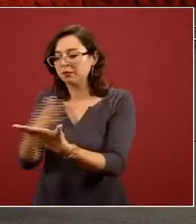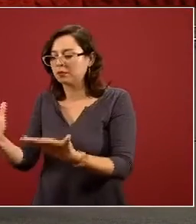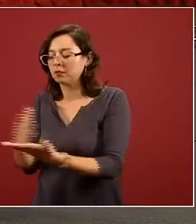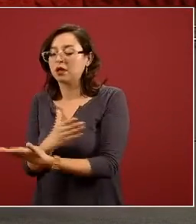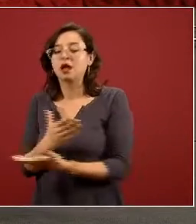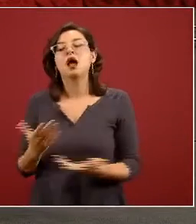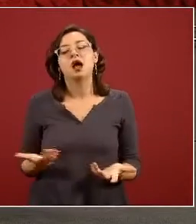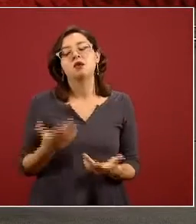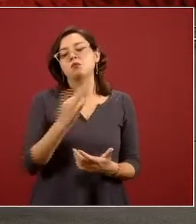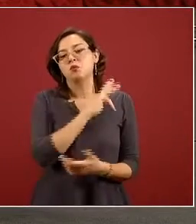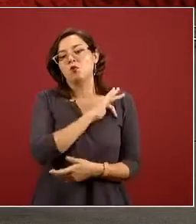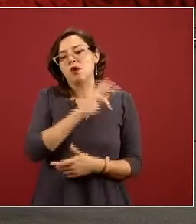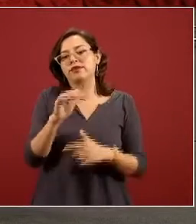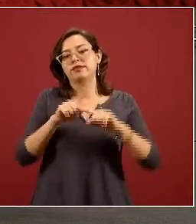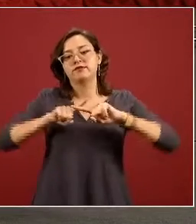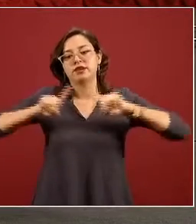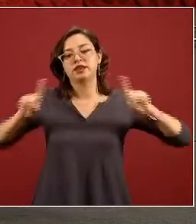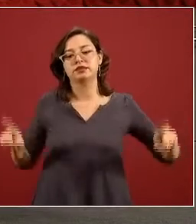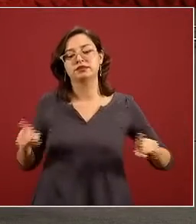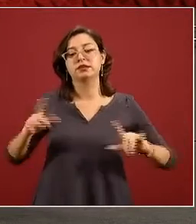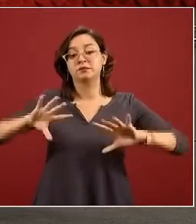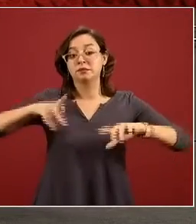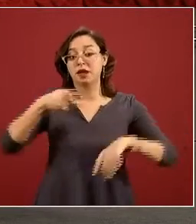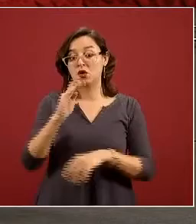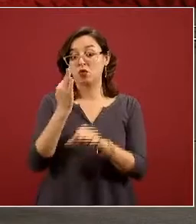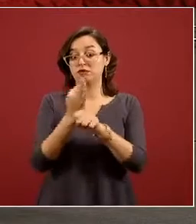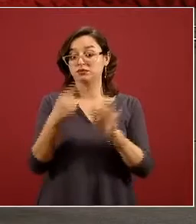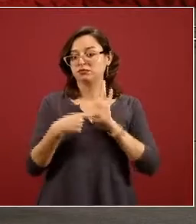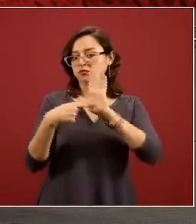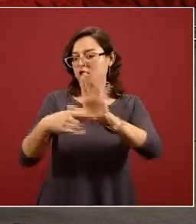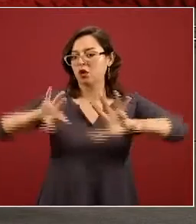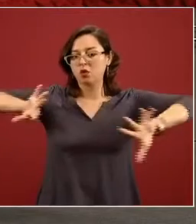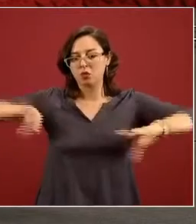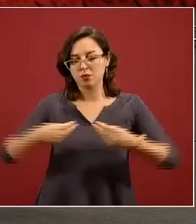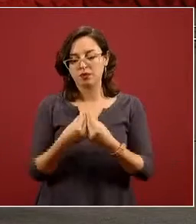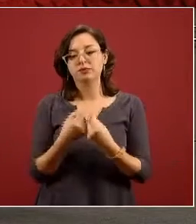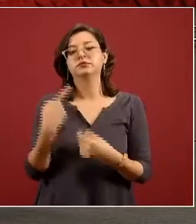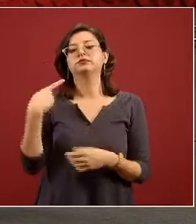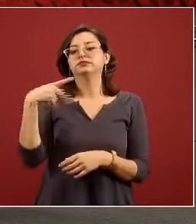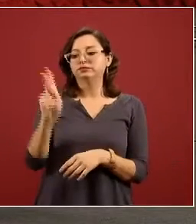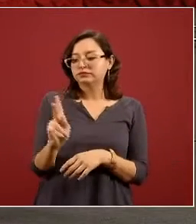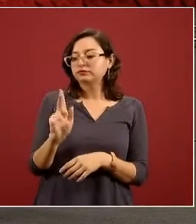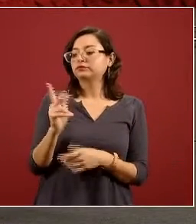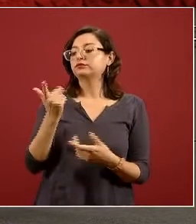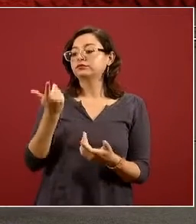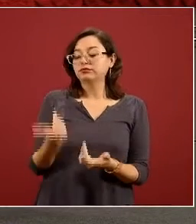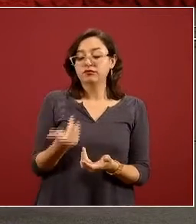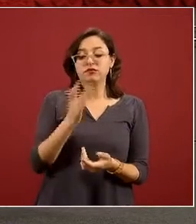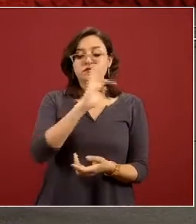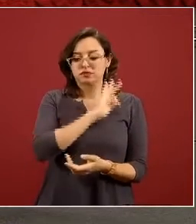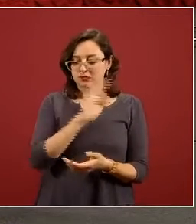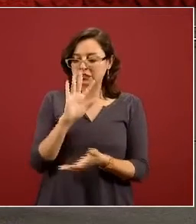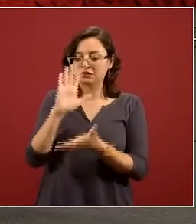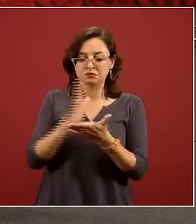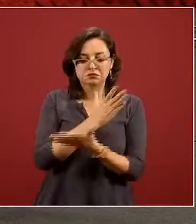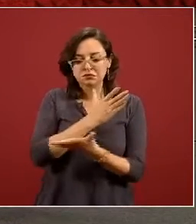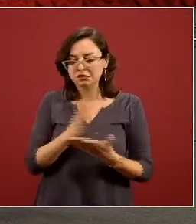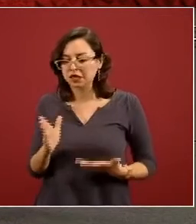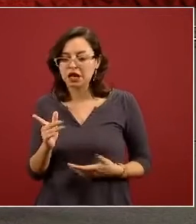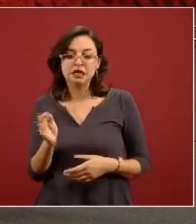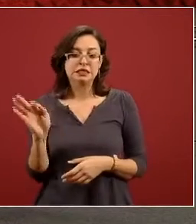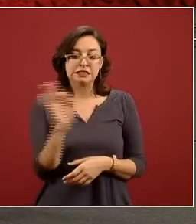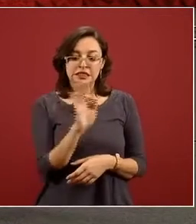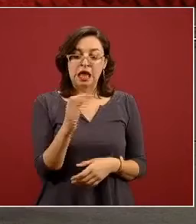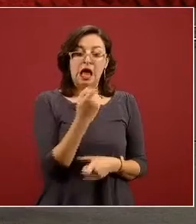permite hacer esa focalización y poder saber si, por ejemplo, en la SINSAE o en los hospitales de la Secretaría estuviera habiendo